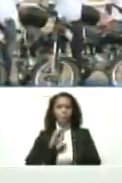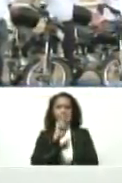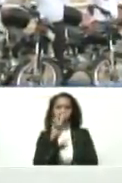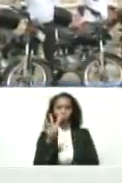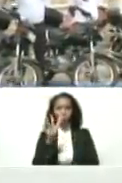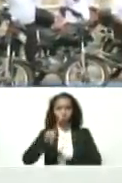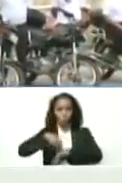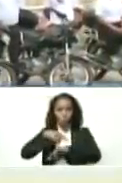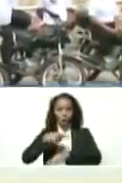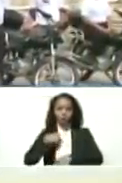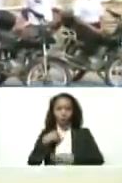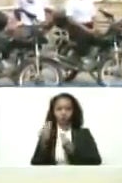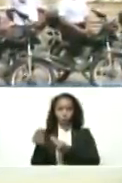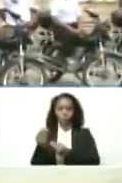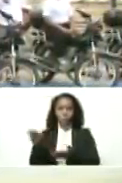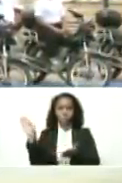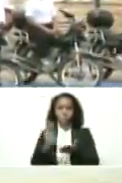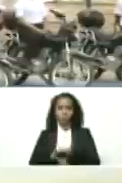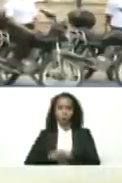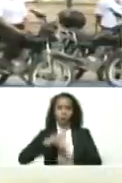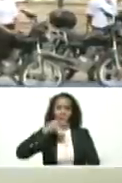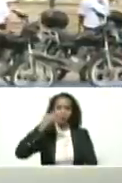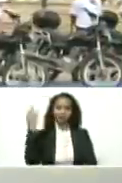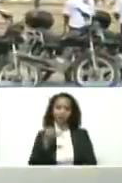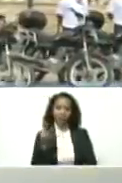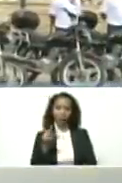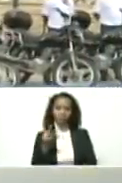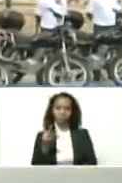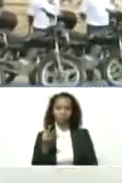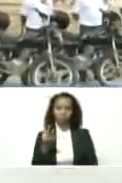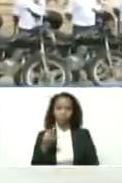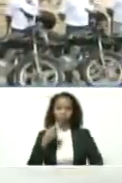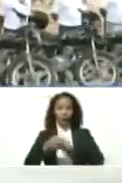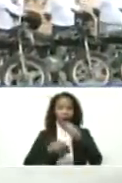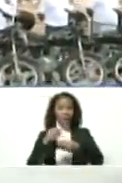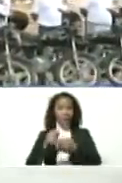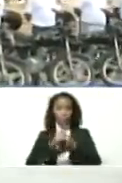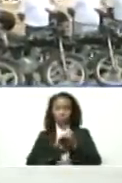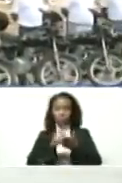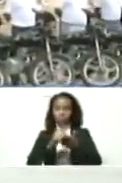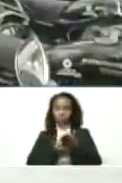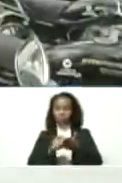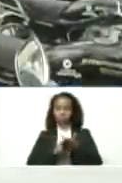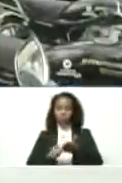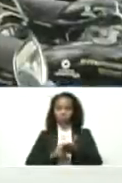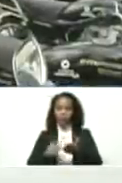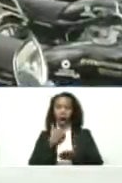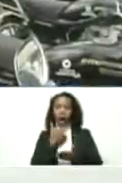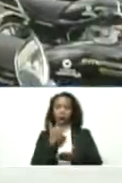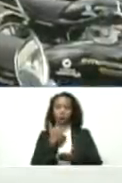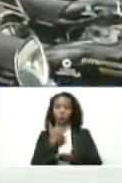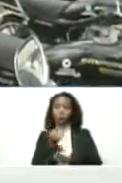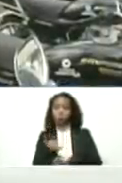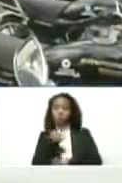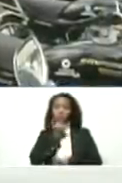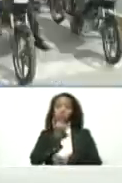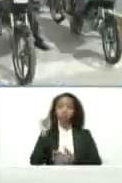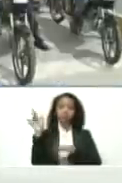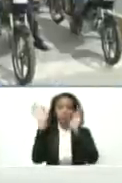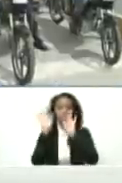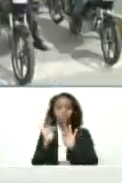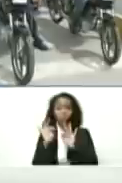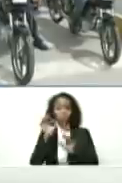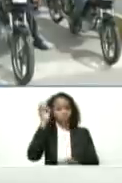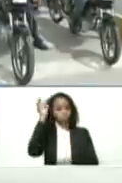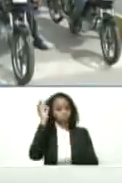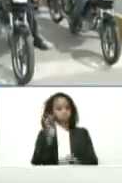horas les doy para establecer la verdad y para tomar los correctivos en este caso que... De manera